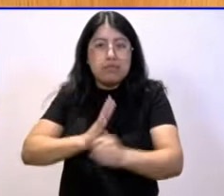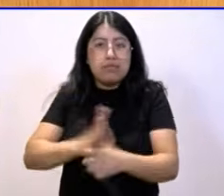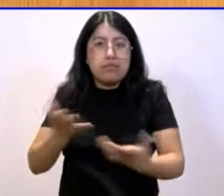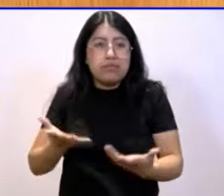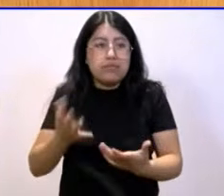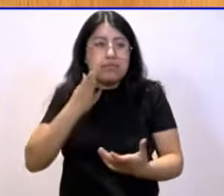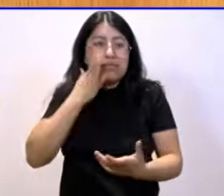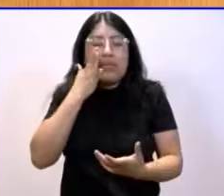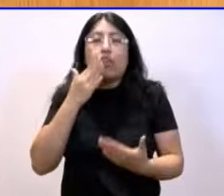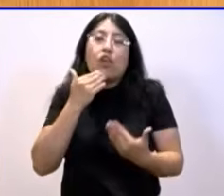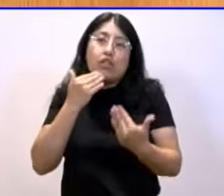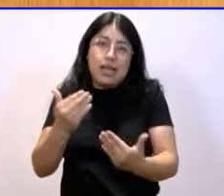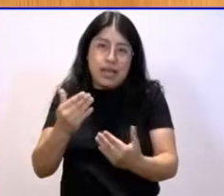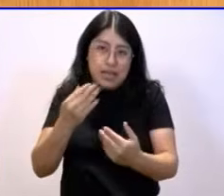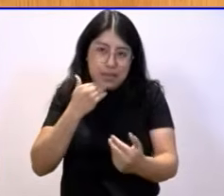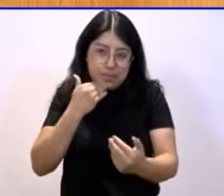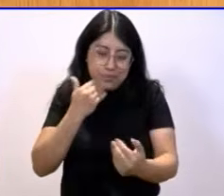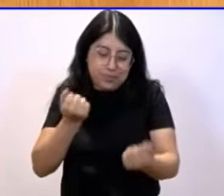Así que os lo agradeceré. Vale.